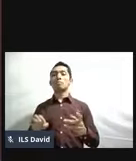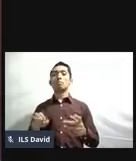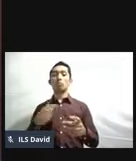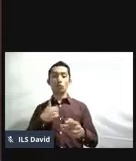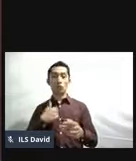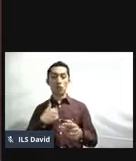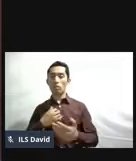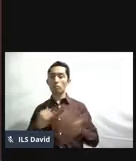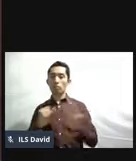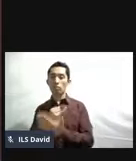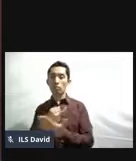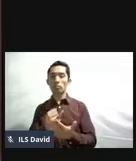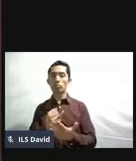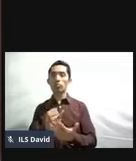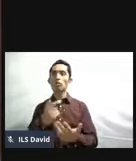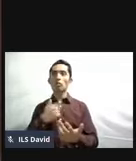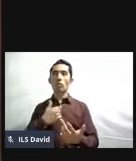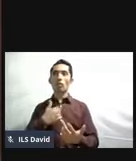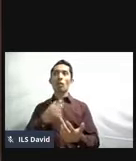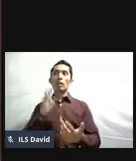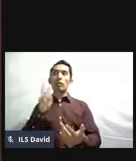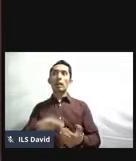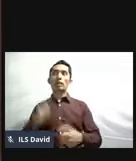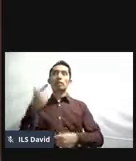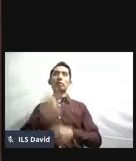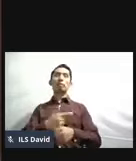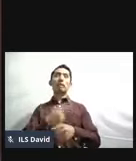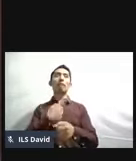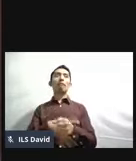de cuidarse ahora que estamos